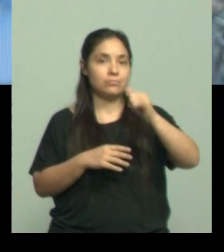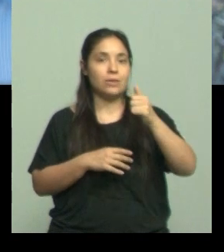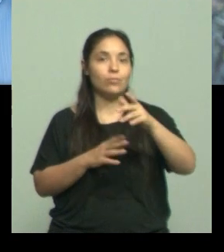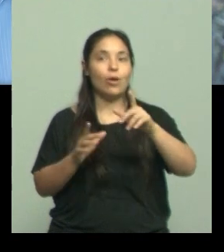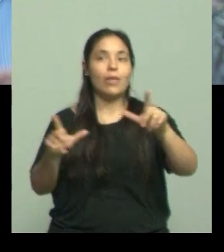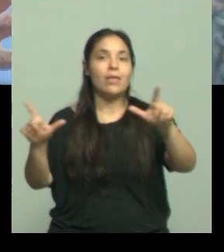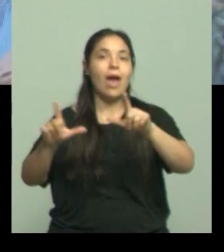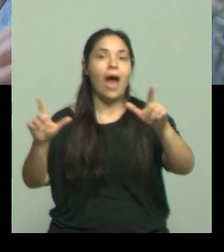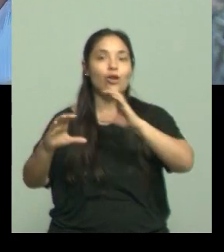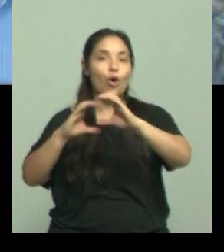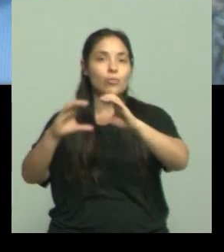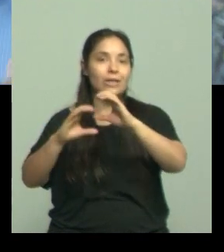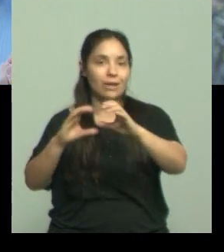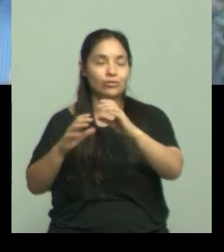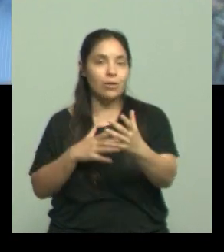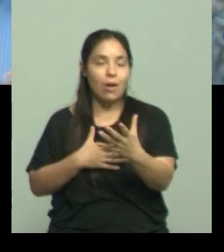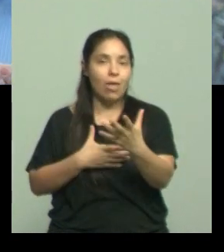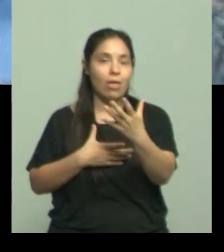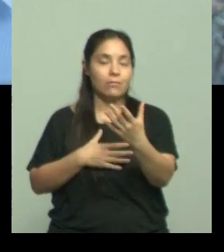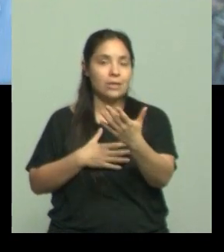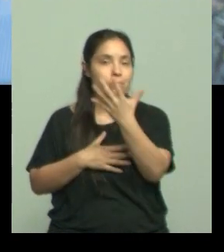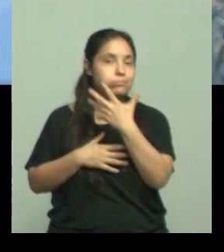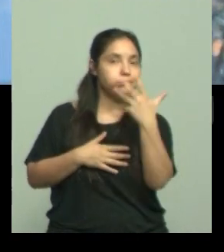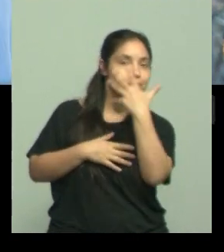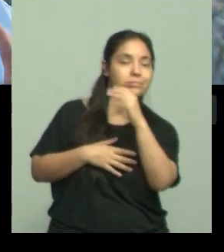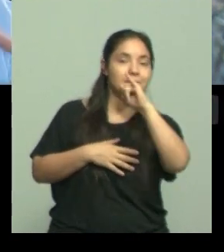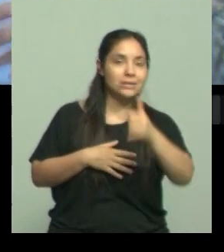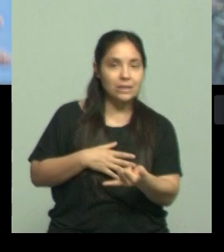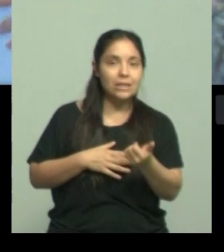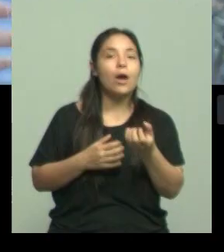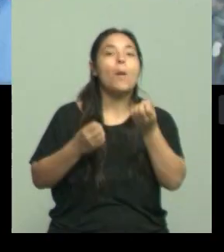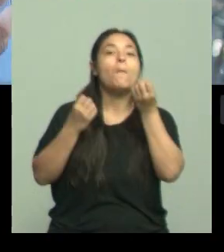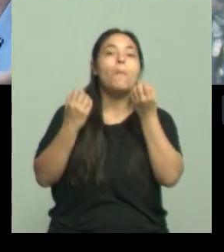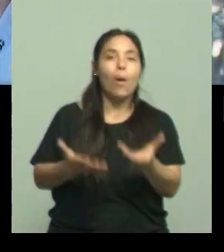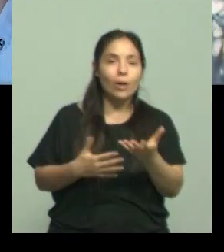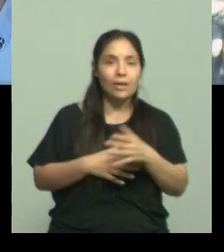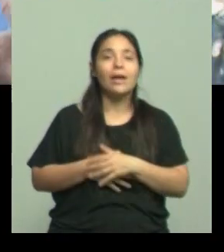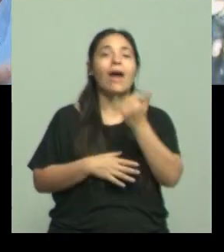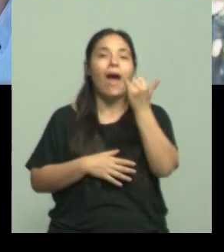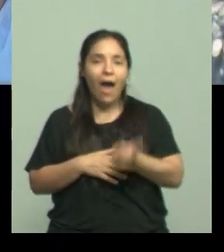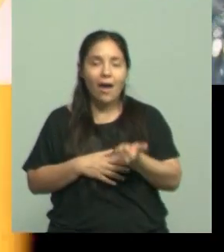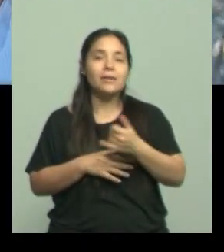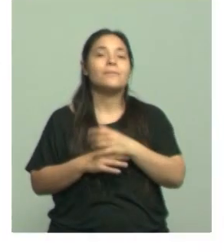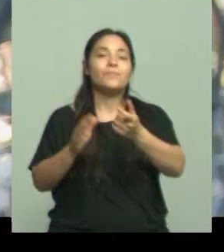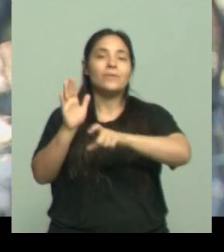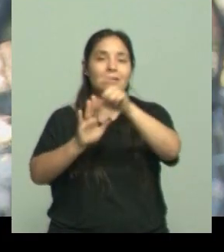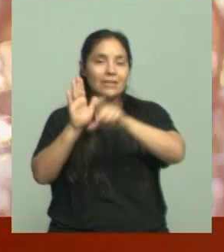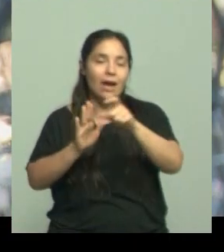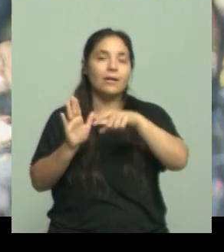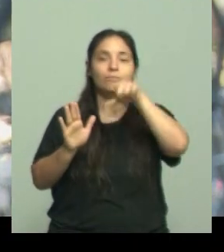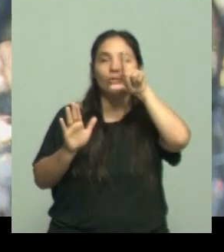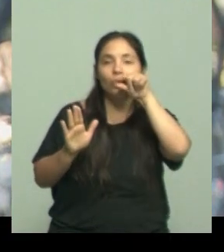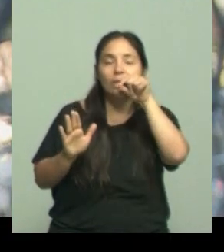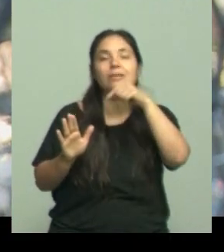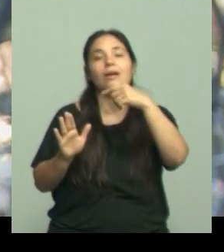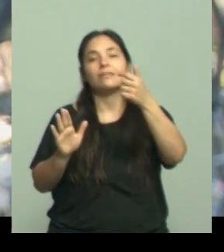esos medios, porque de allí se replica a las redes sociales. Es decir, siguen siendo una fuente de generación de información y